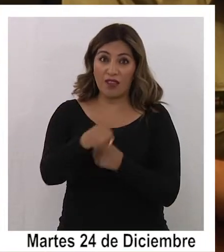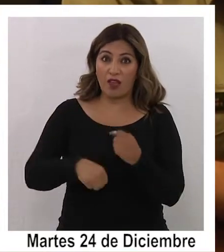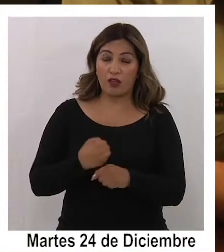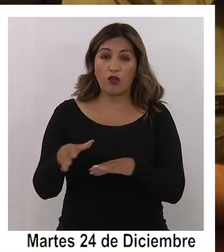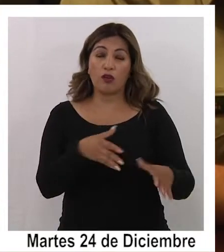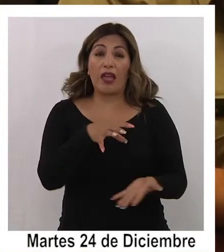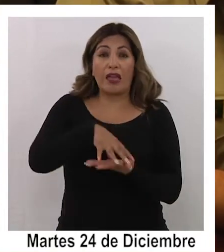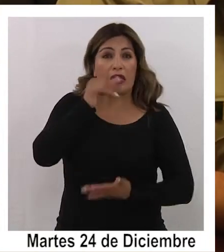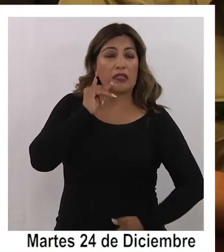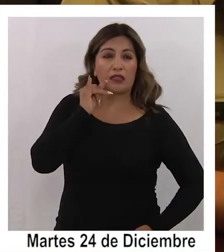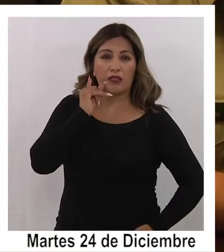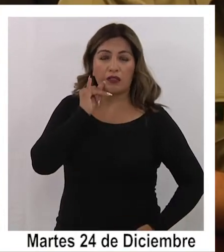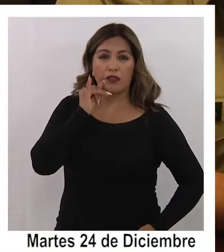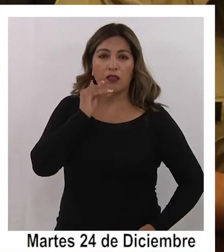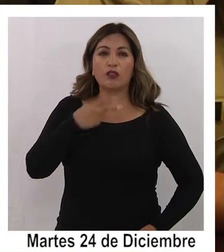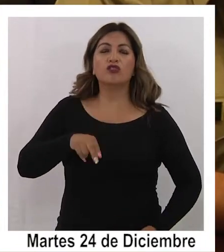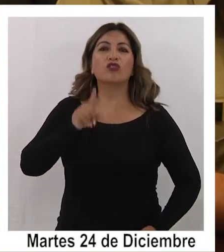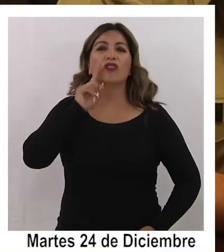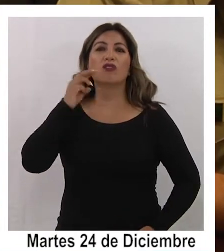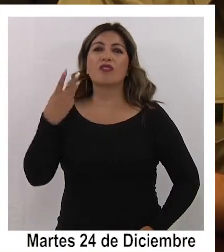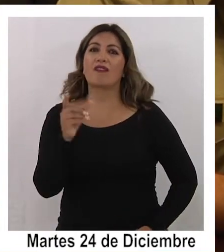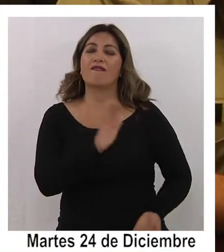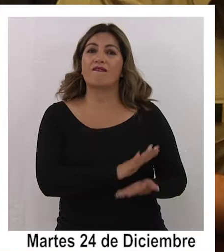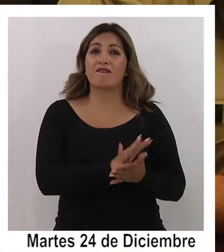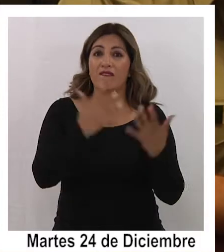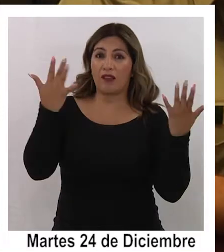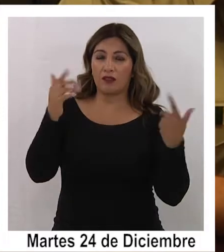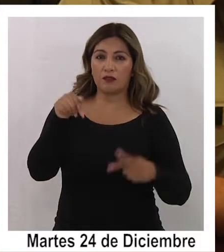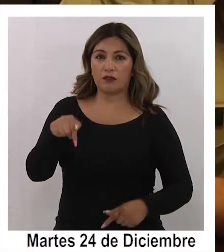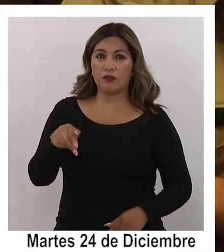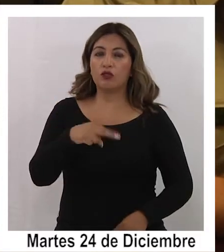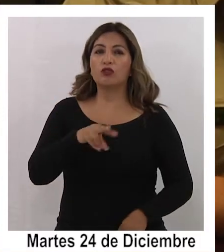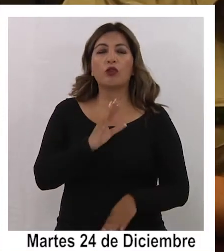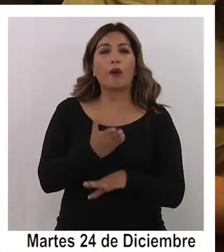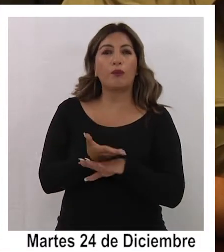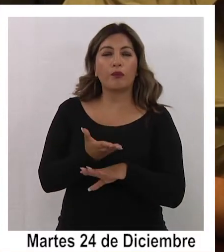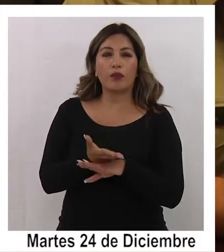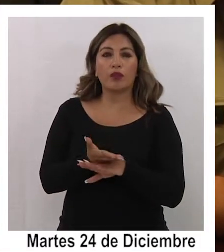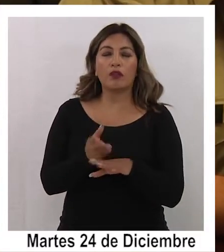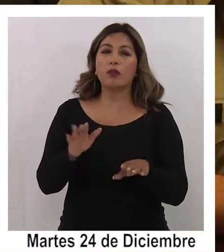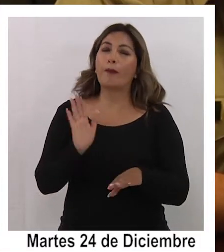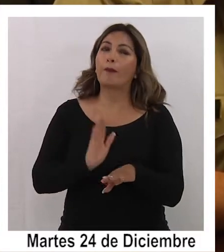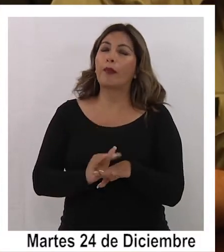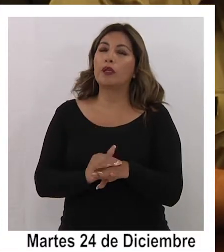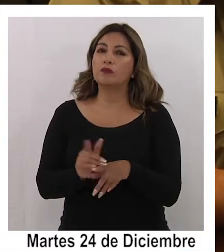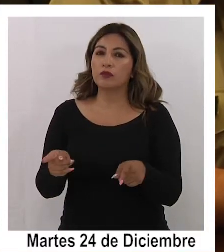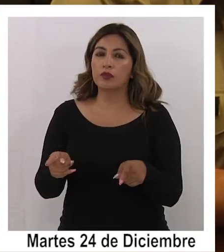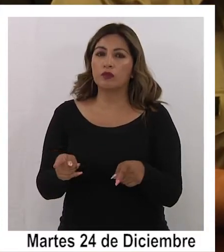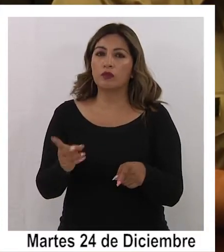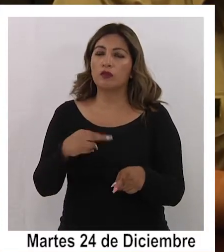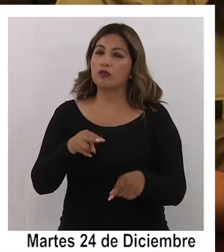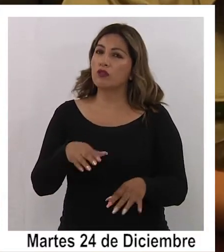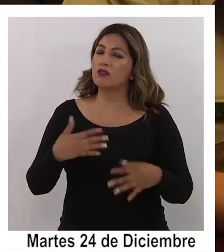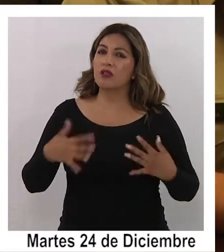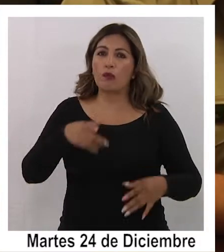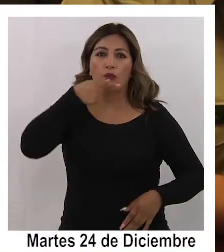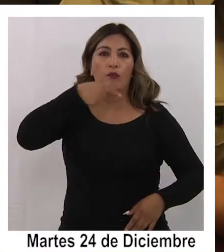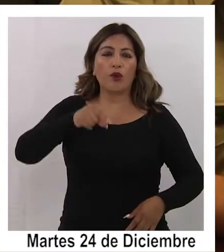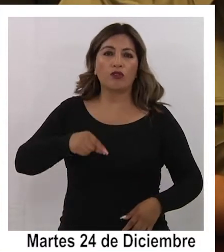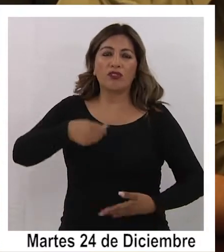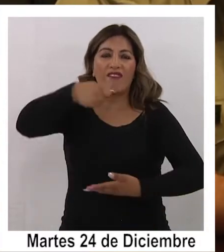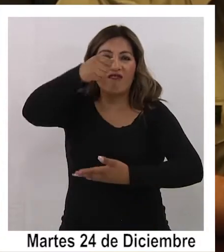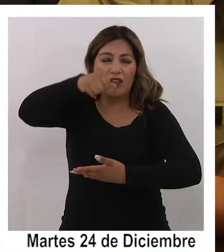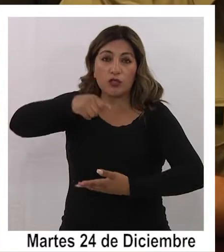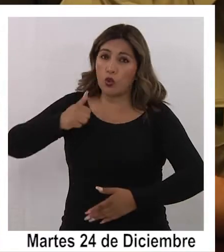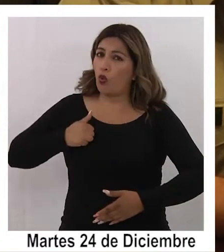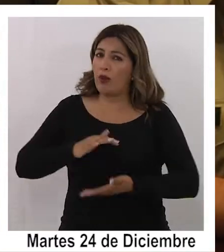En Iquique vamos a tener tres fiestas que están solicitando autorización, están en proceso de